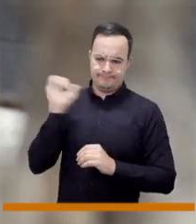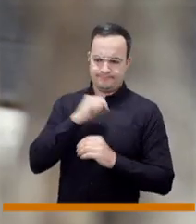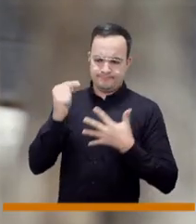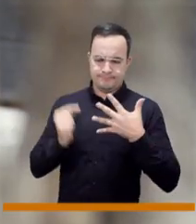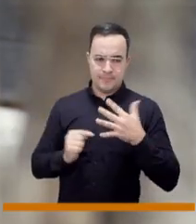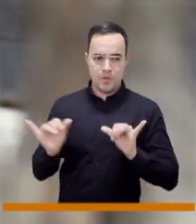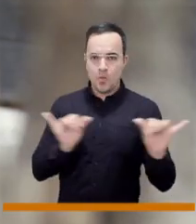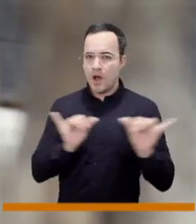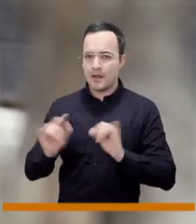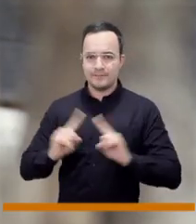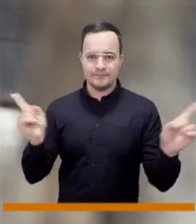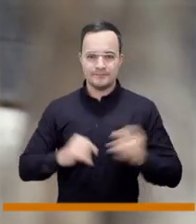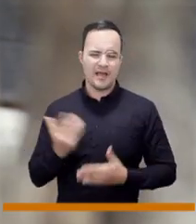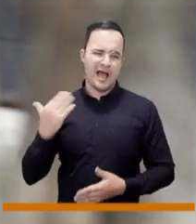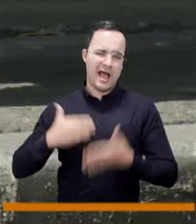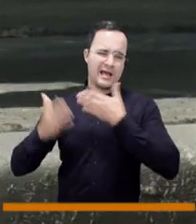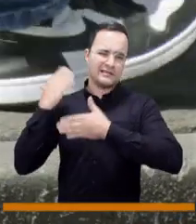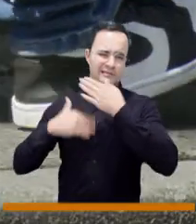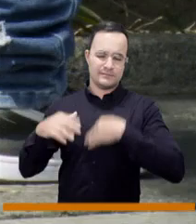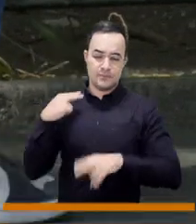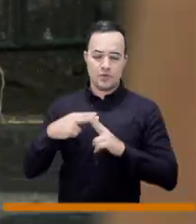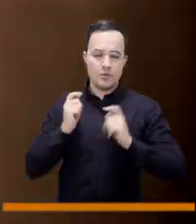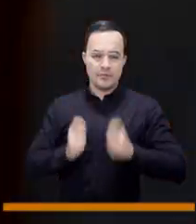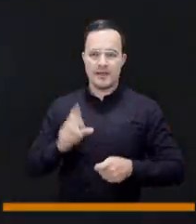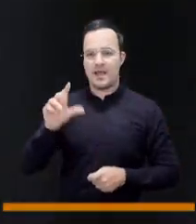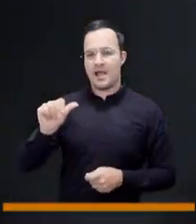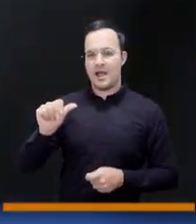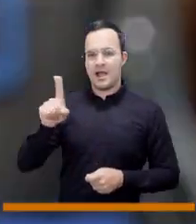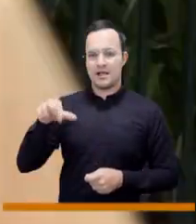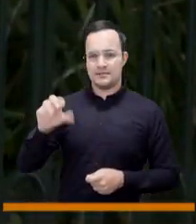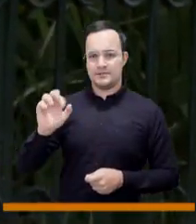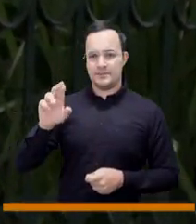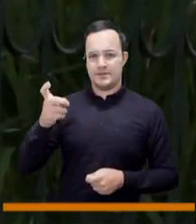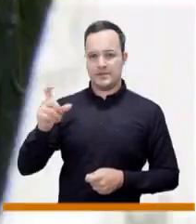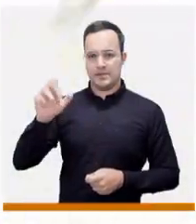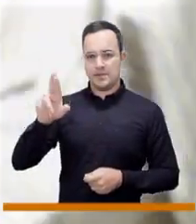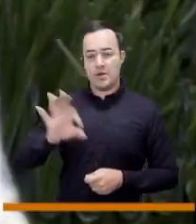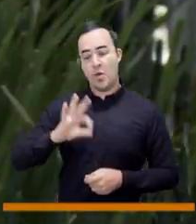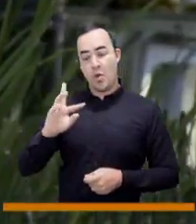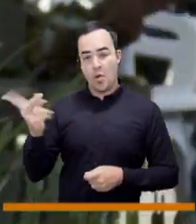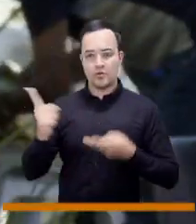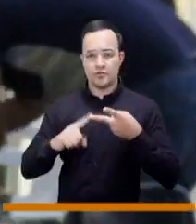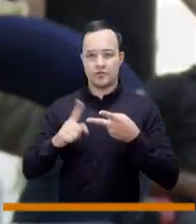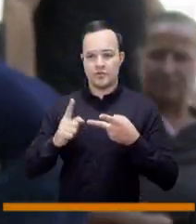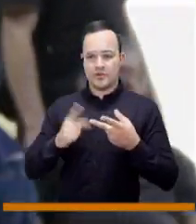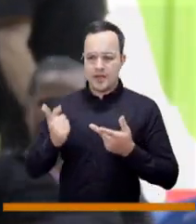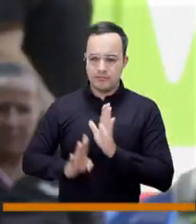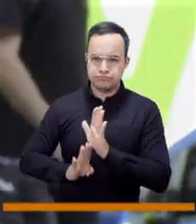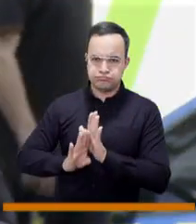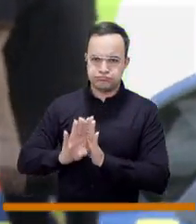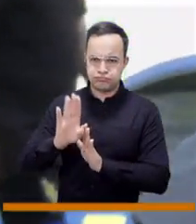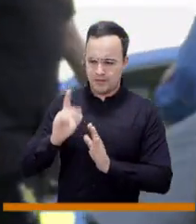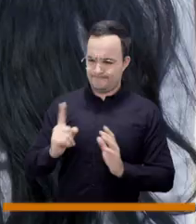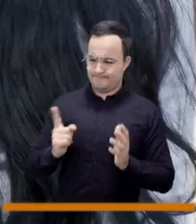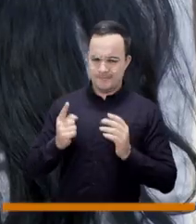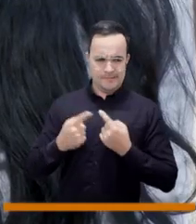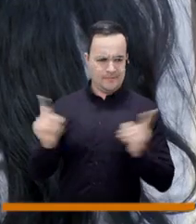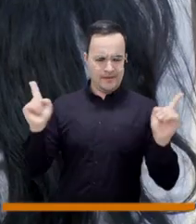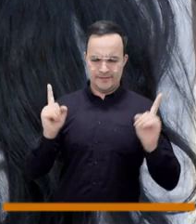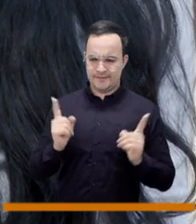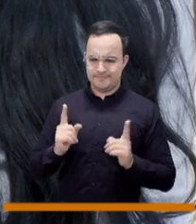trastorno incluye lo que se conocía como síndrome de Asperger y el trastorno generalizado del desarrollo no